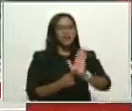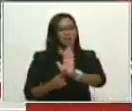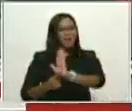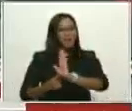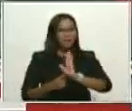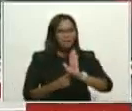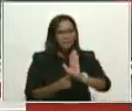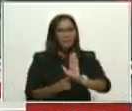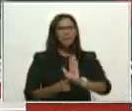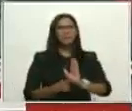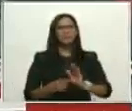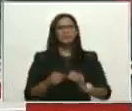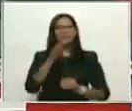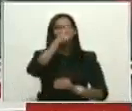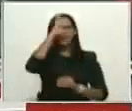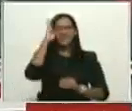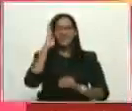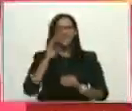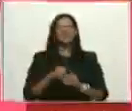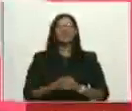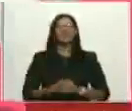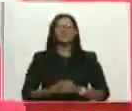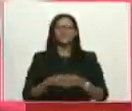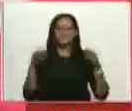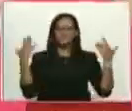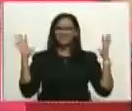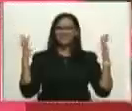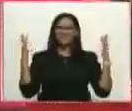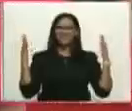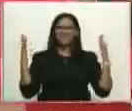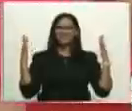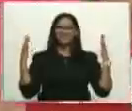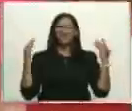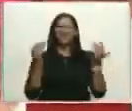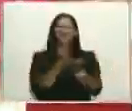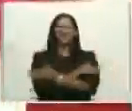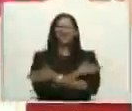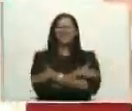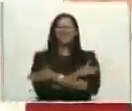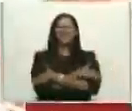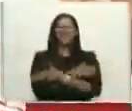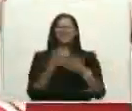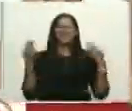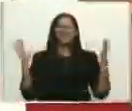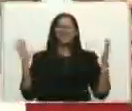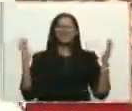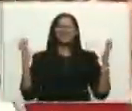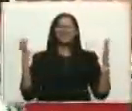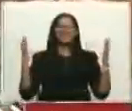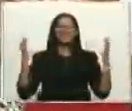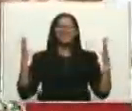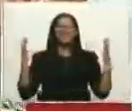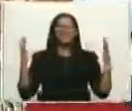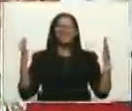permanente de Diosdado Cabello Rondón. De verdad, felicidades, felicitaciones.